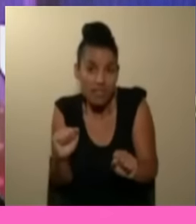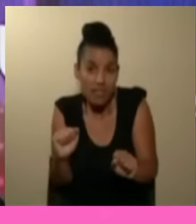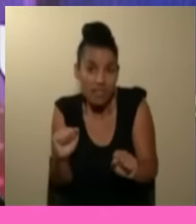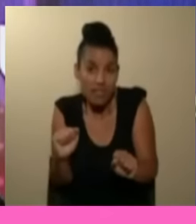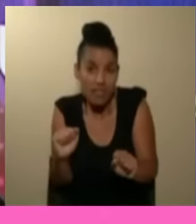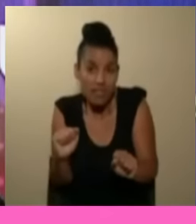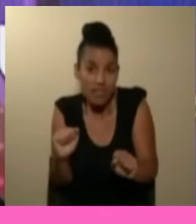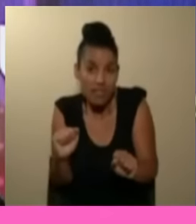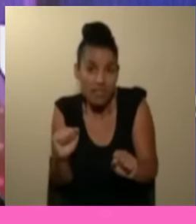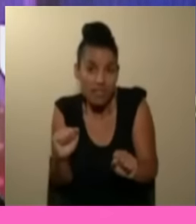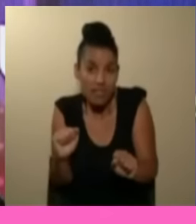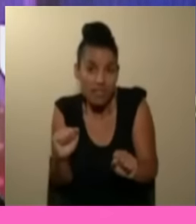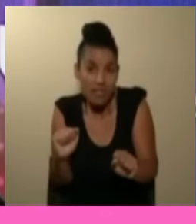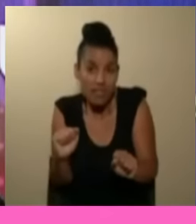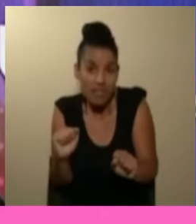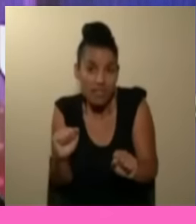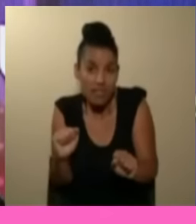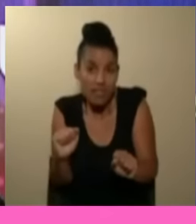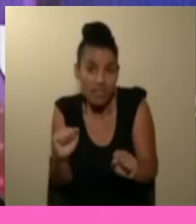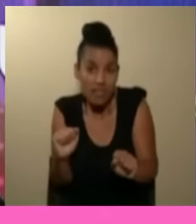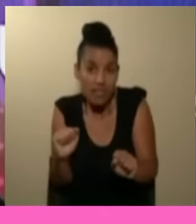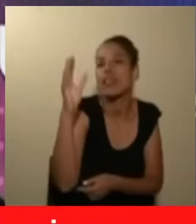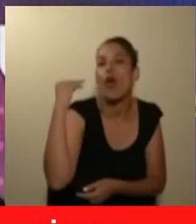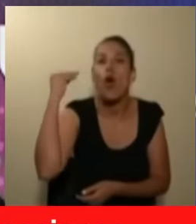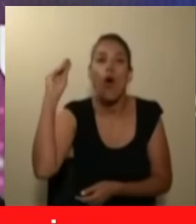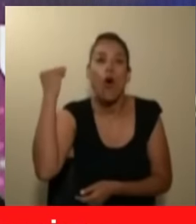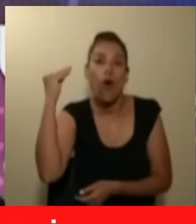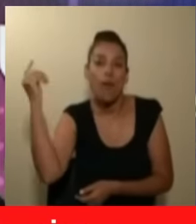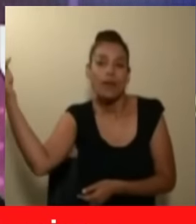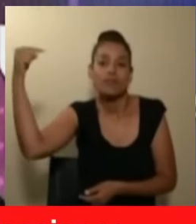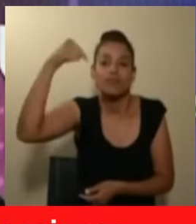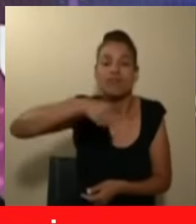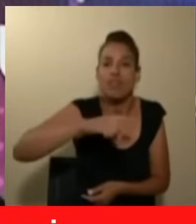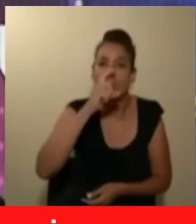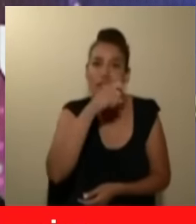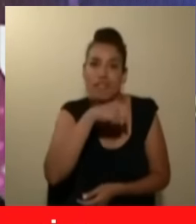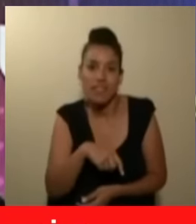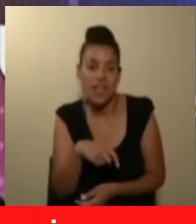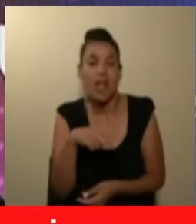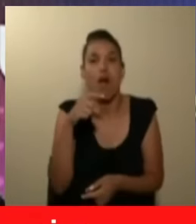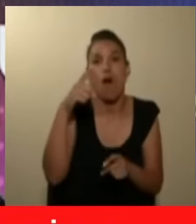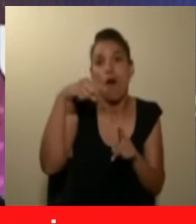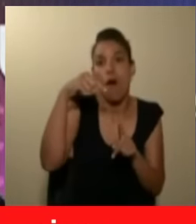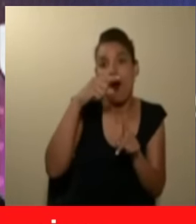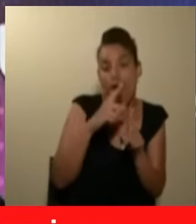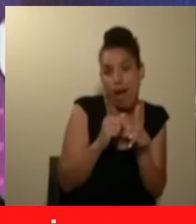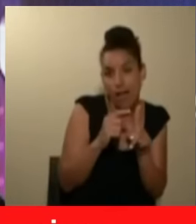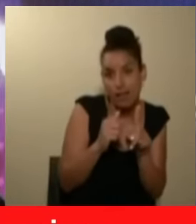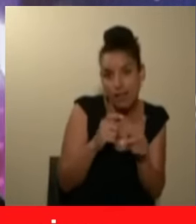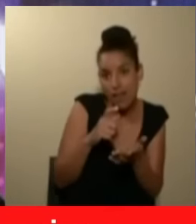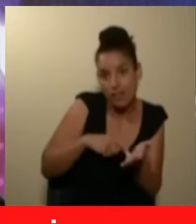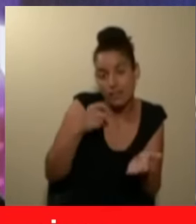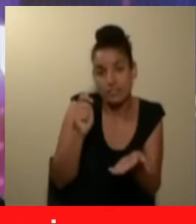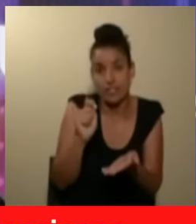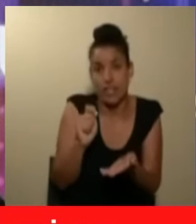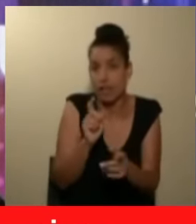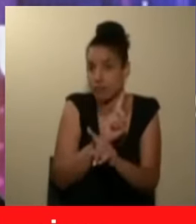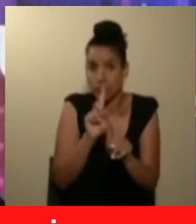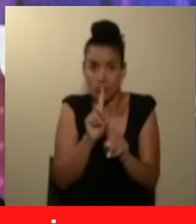oportunidad. Bueno, si ese es el problema, quizás la forma de abordarlo no era generar lo que genera la LUC acá, que es el